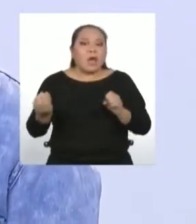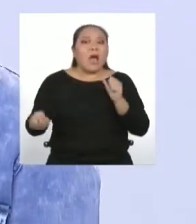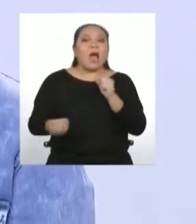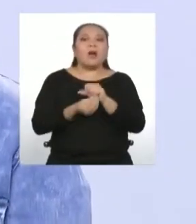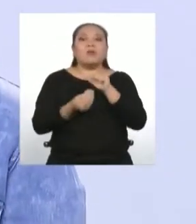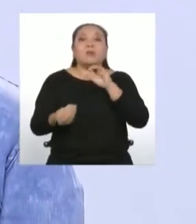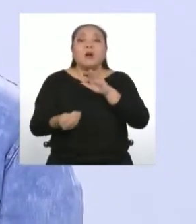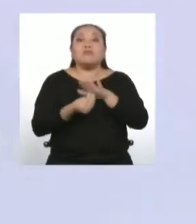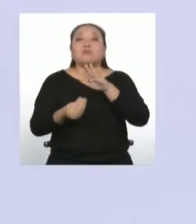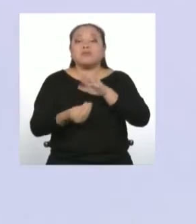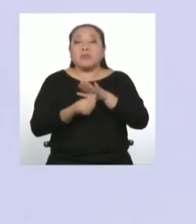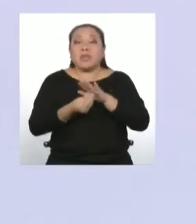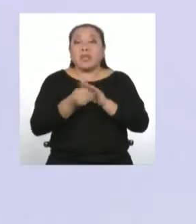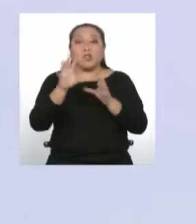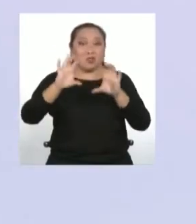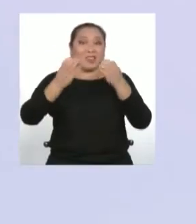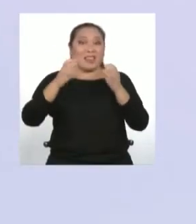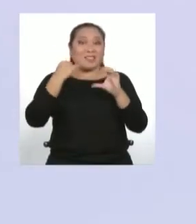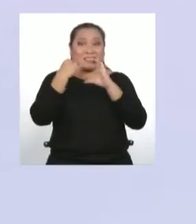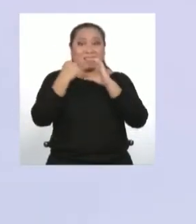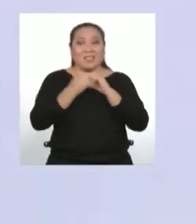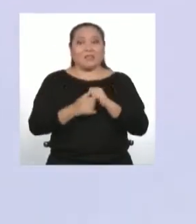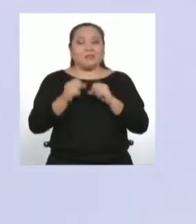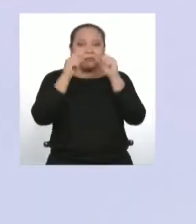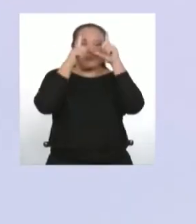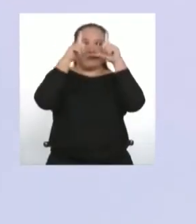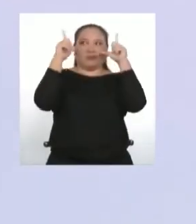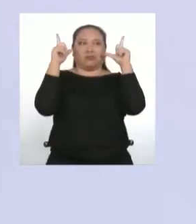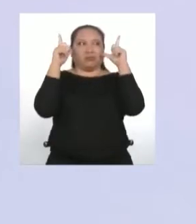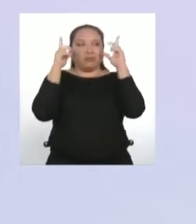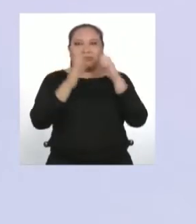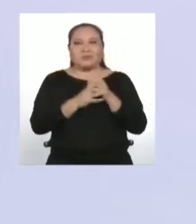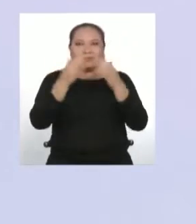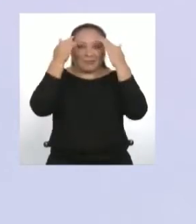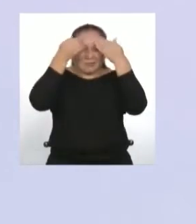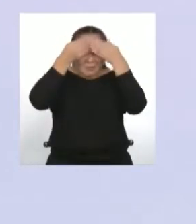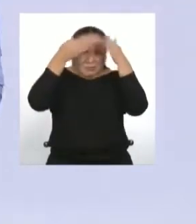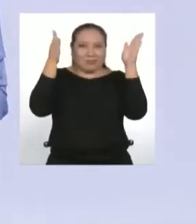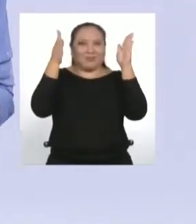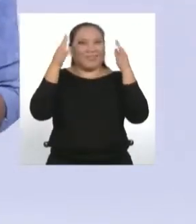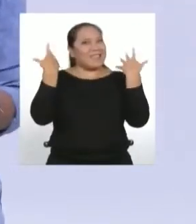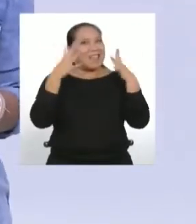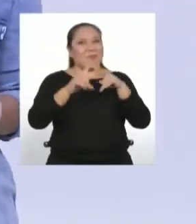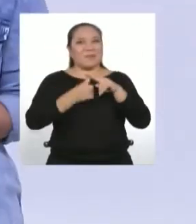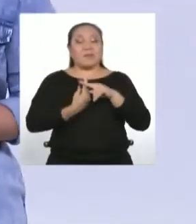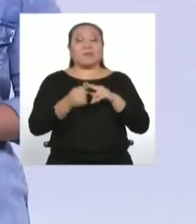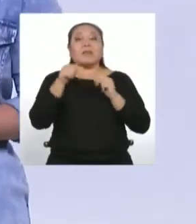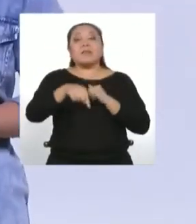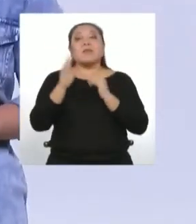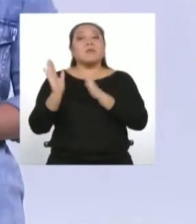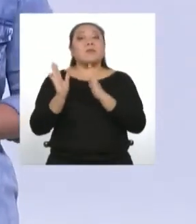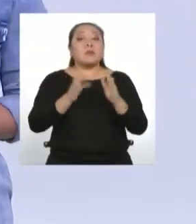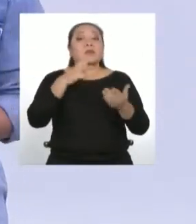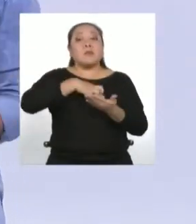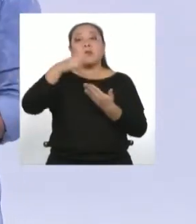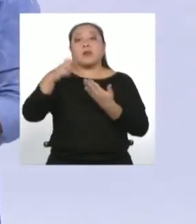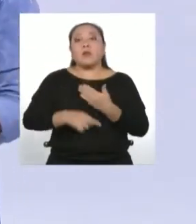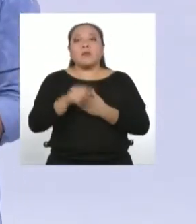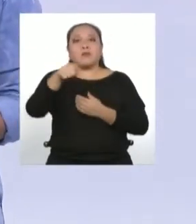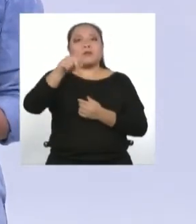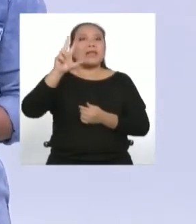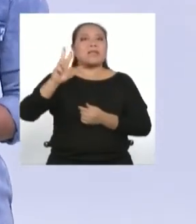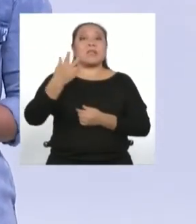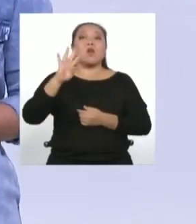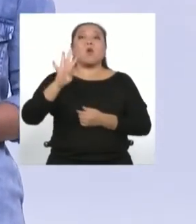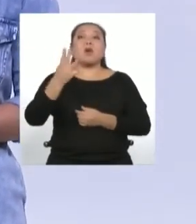sus clases virtuales. Así que despertemos nuestros sentidos, activemos nuestra mente, que comenzamos. Hemos preparado este programa para ustedes, chicos de